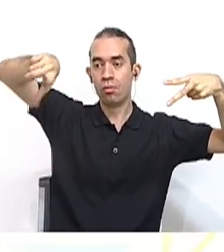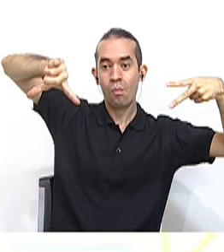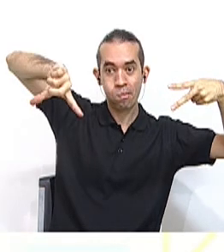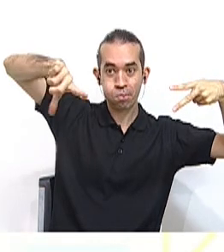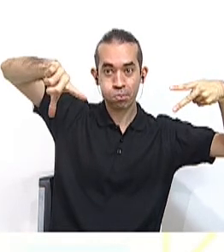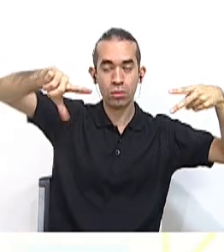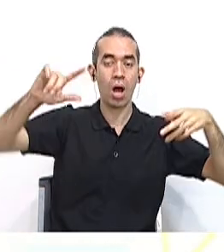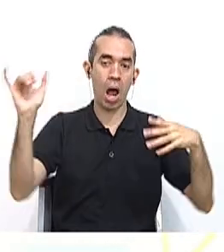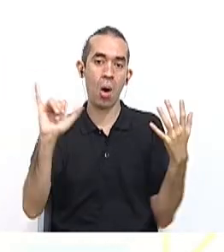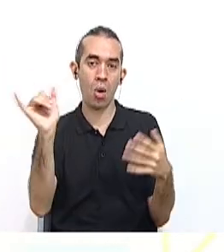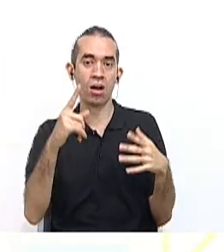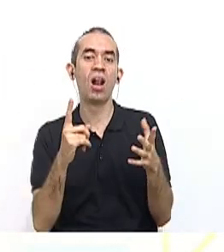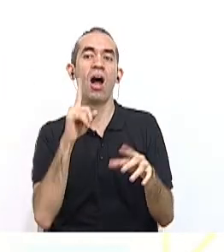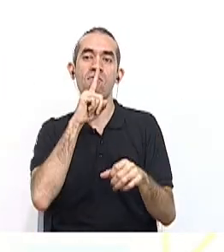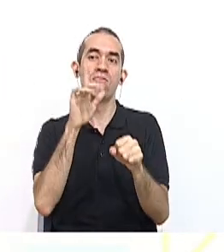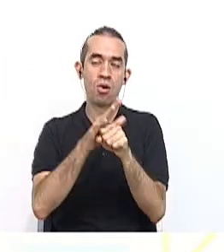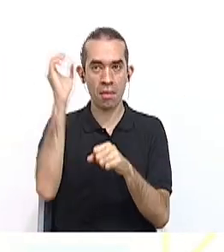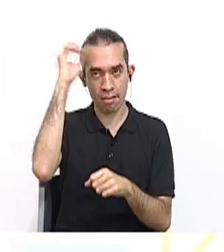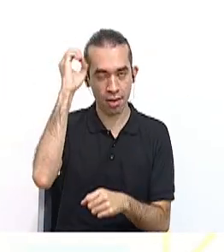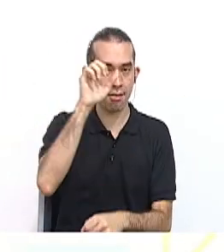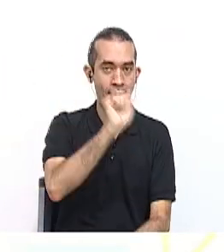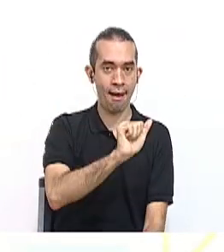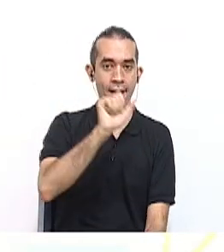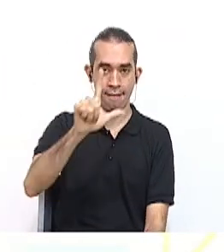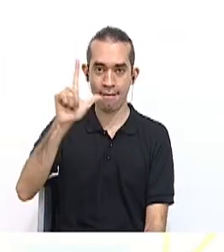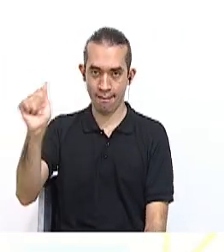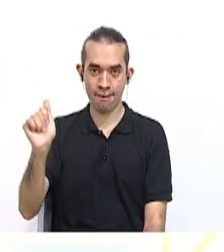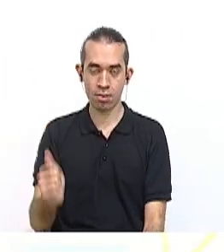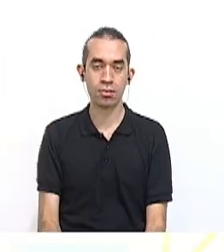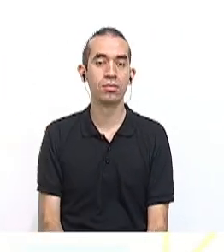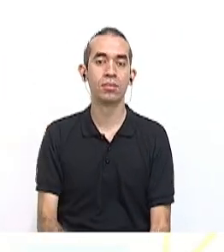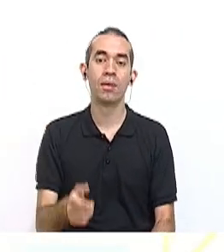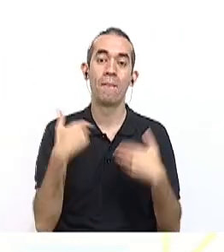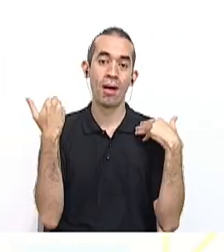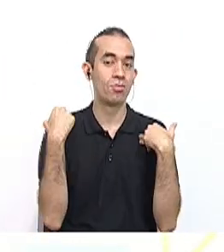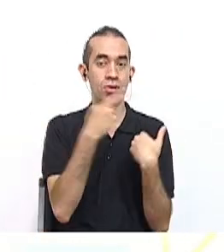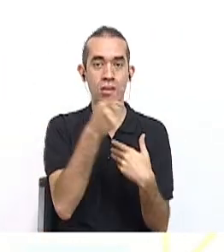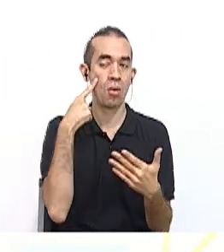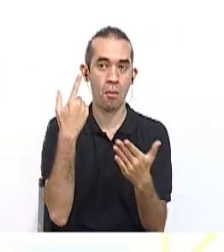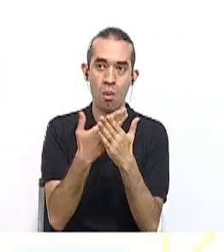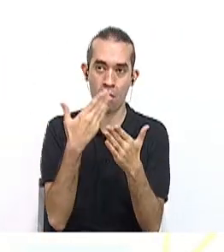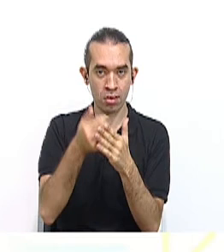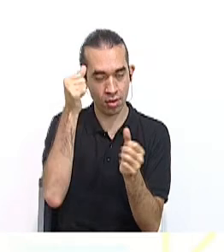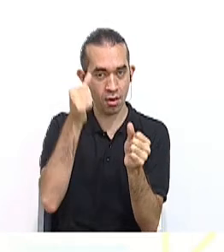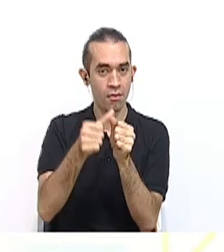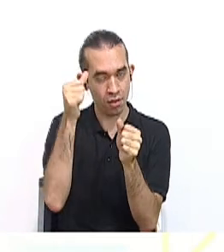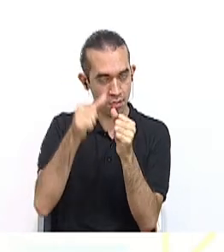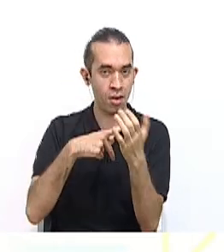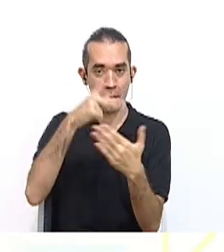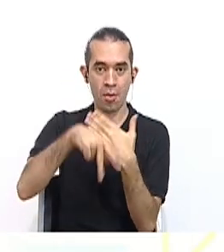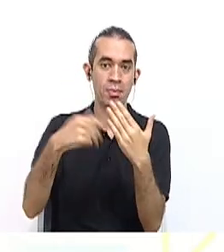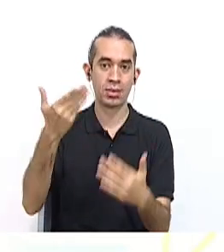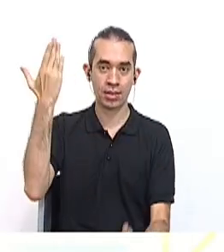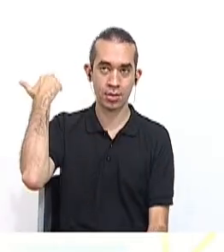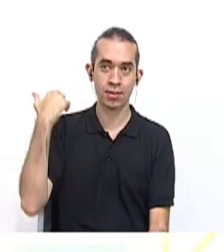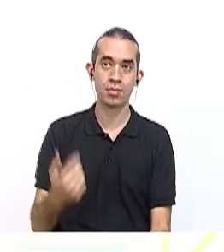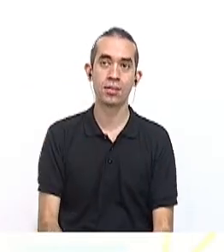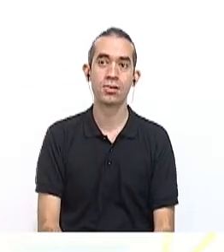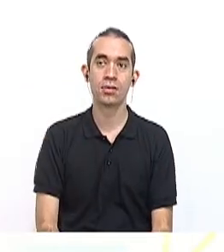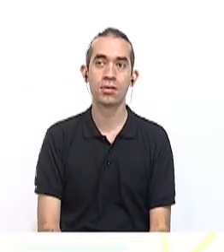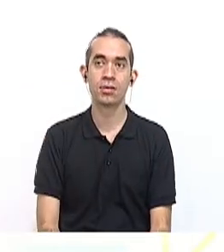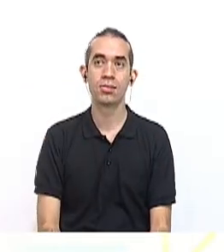ángulo. Muy bien, chicos. Me alegro mucho que ustedes estén comprobando y recordando lo de programas anteriores.